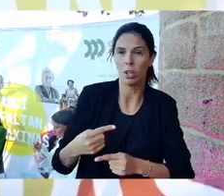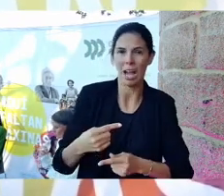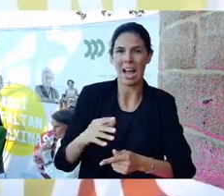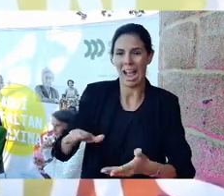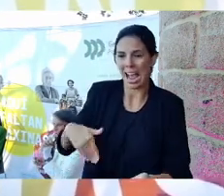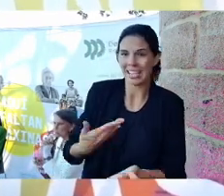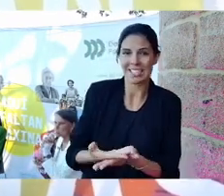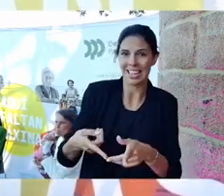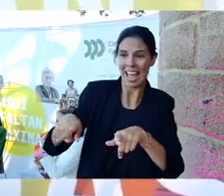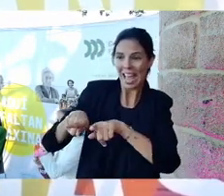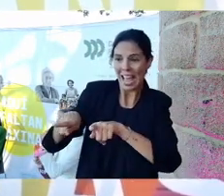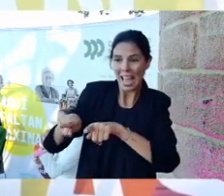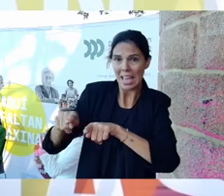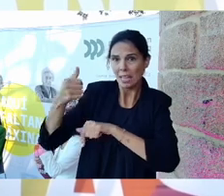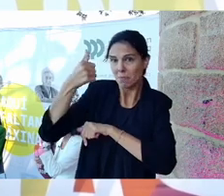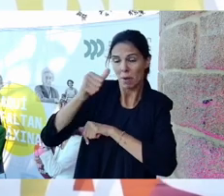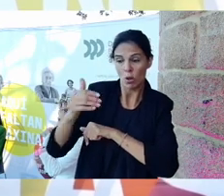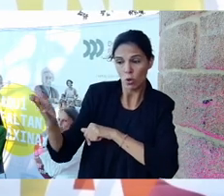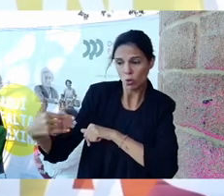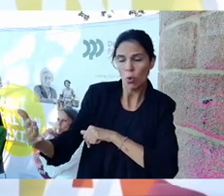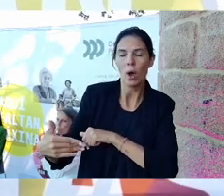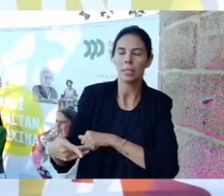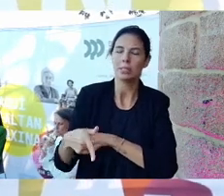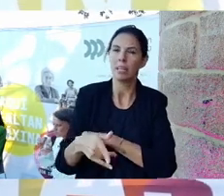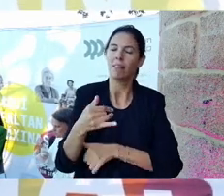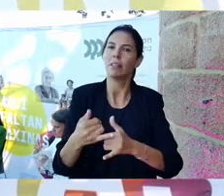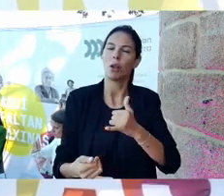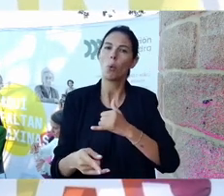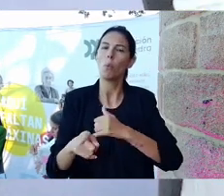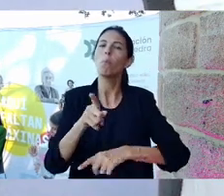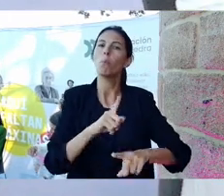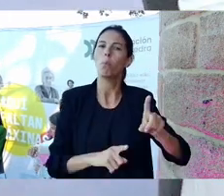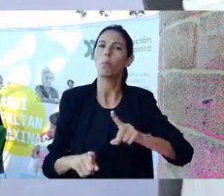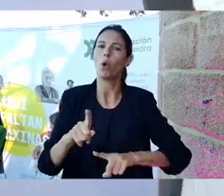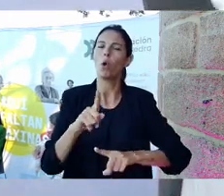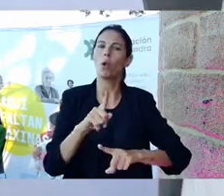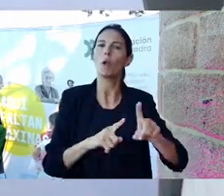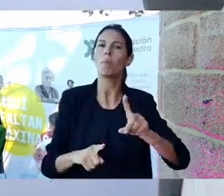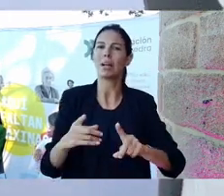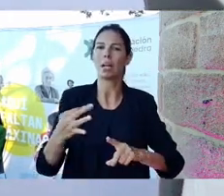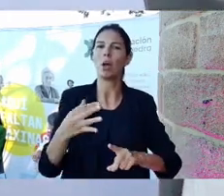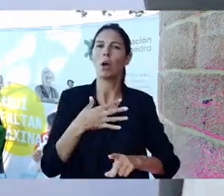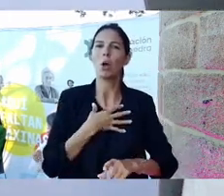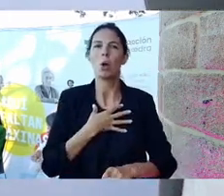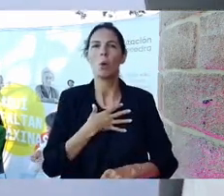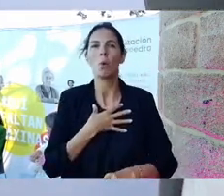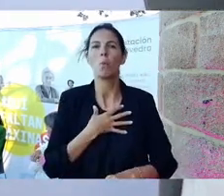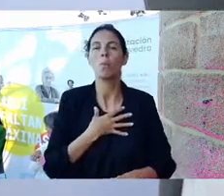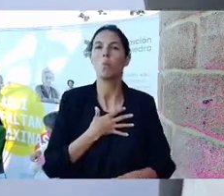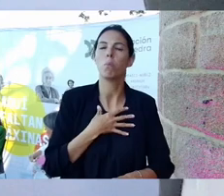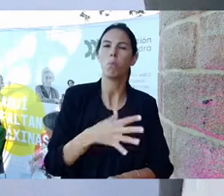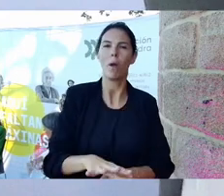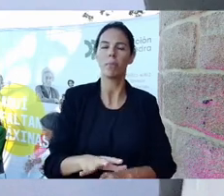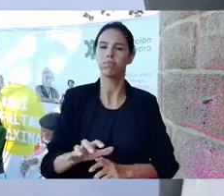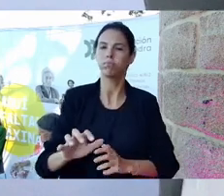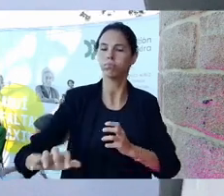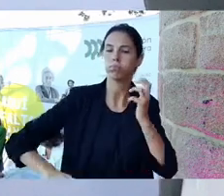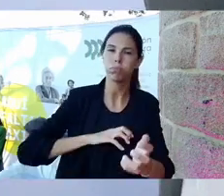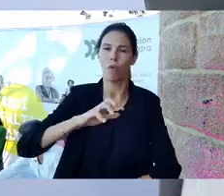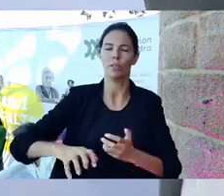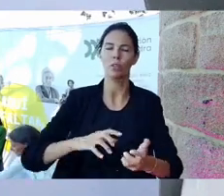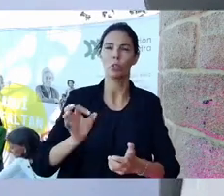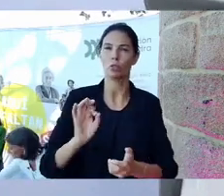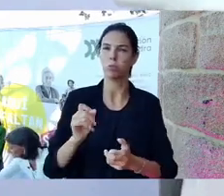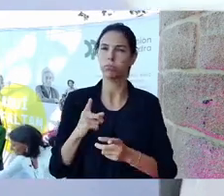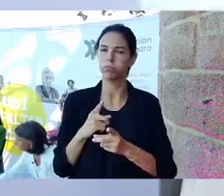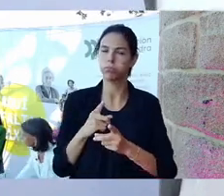al trono mientras no tuviese el hermano varón, sí que implicaba un problema en tanto que podía levantar